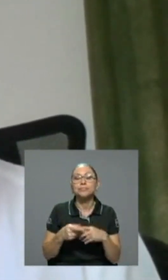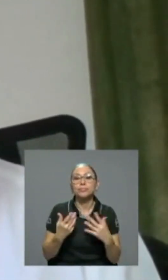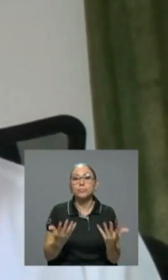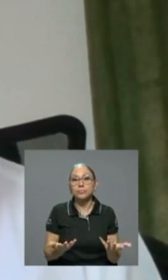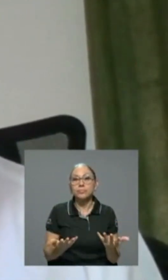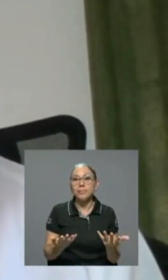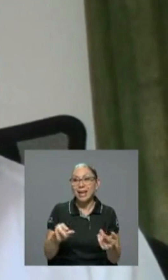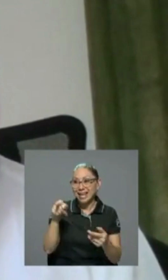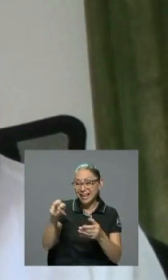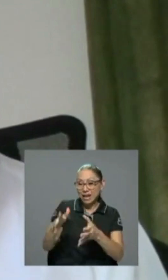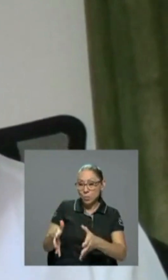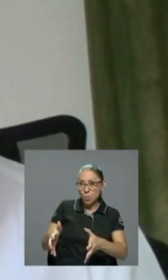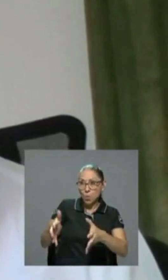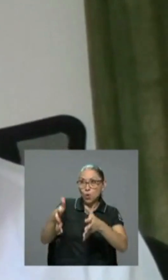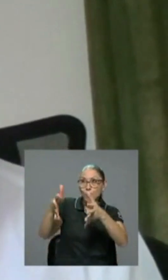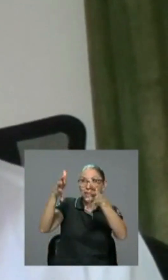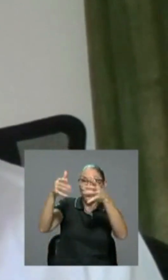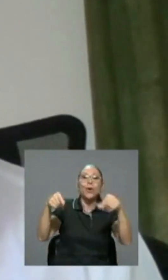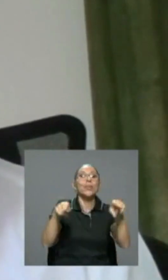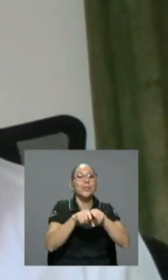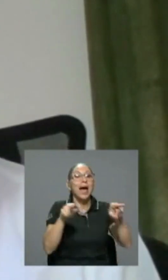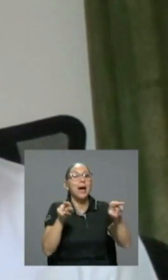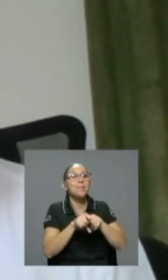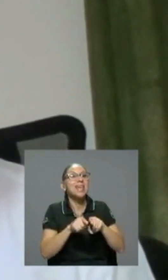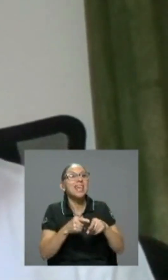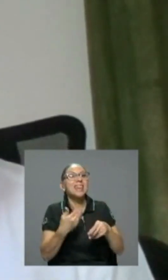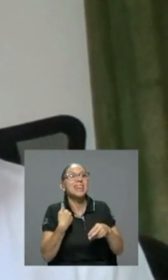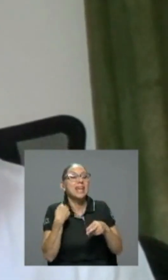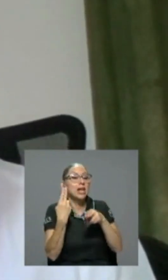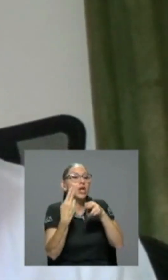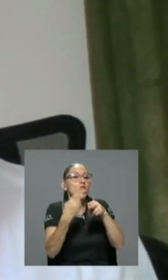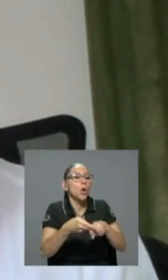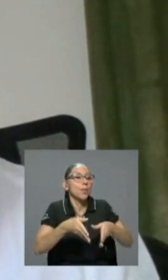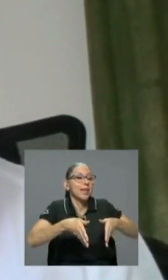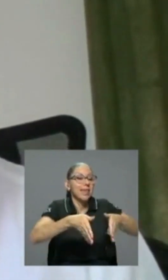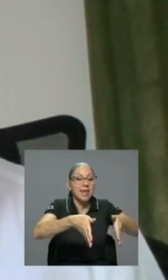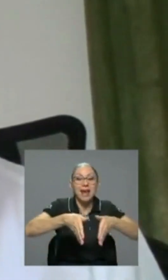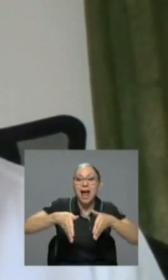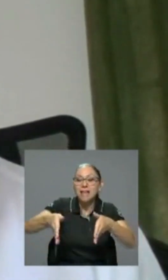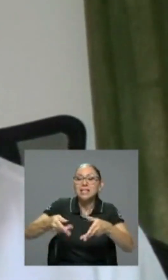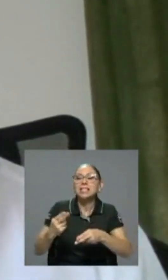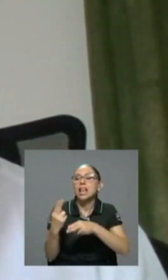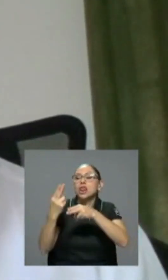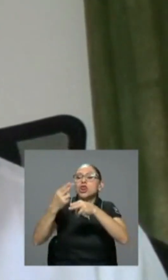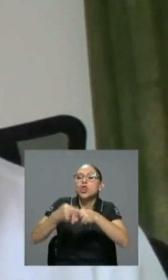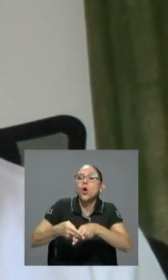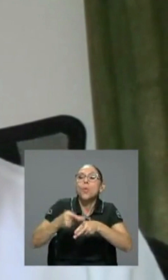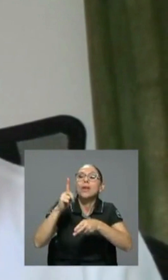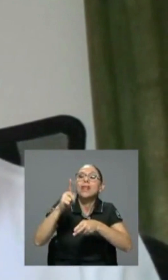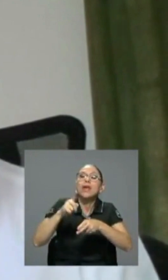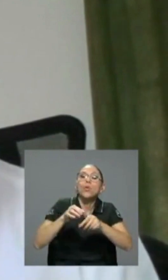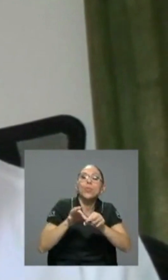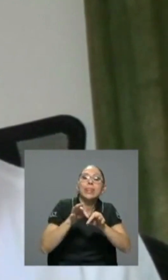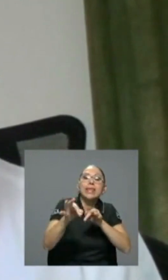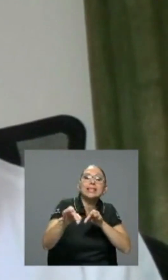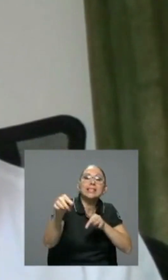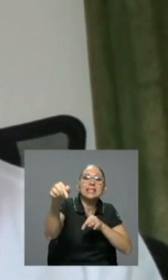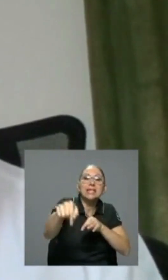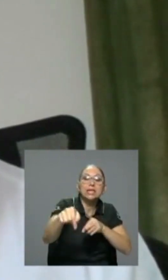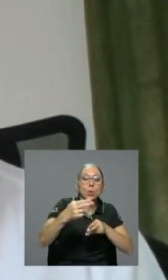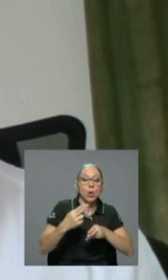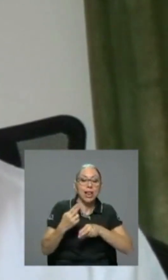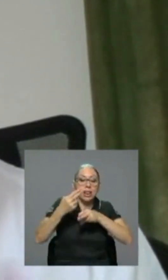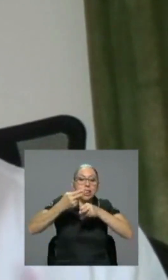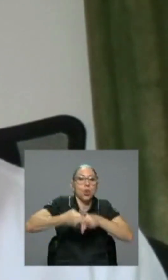del monumento, también el nombre a calles, el nombre a un distrito, el nombre a un puerto, es decir, hay